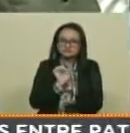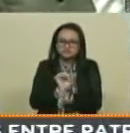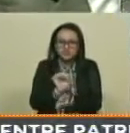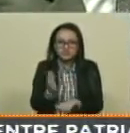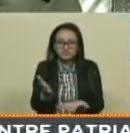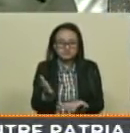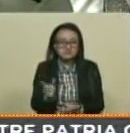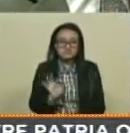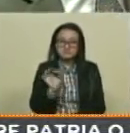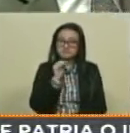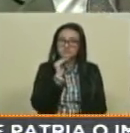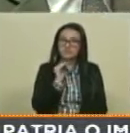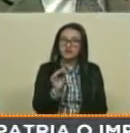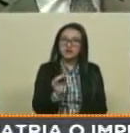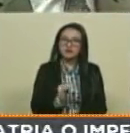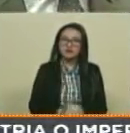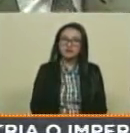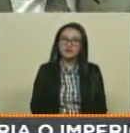lo contrario.